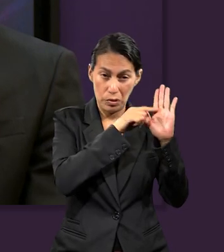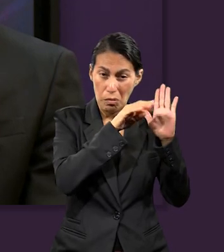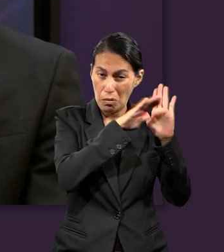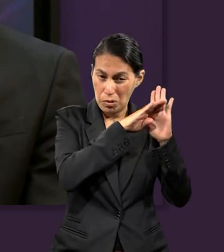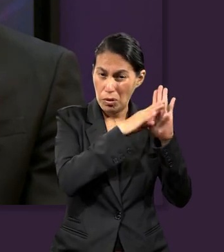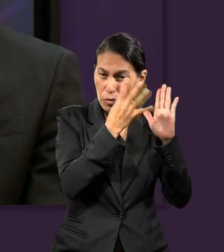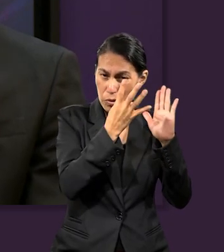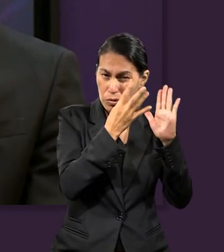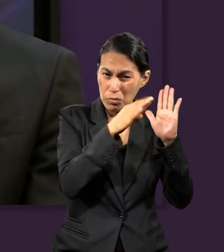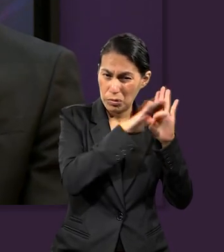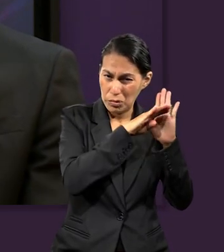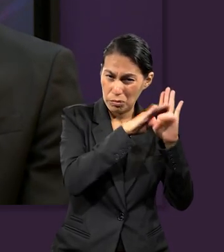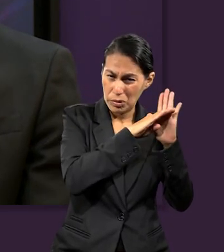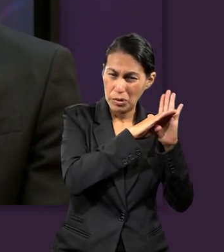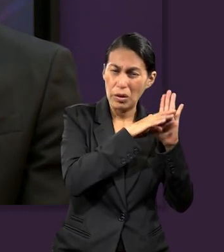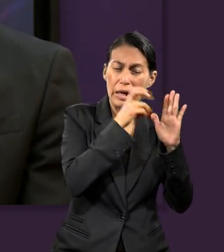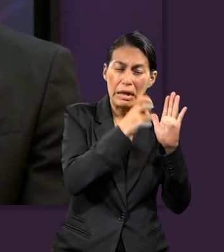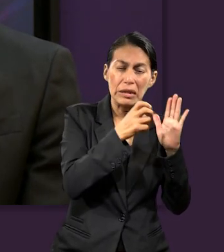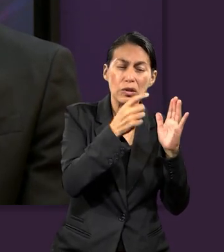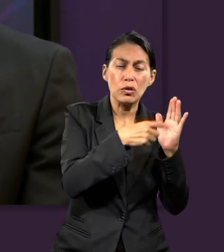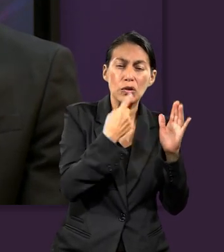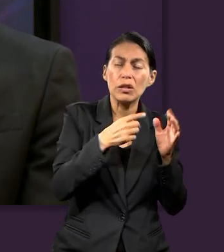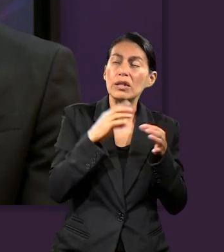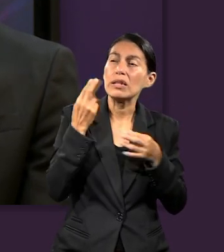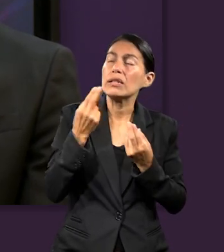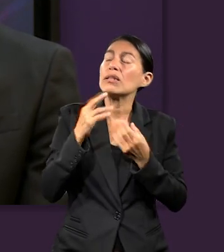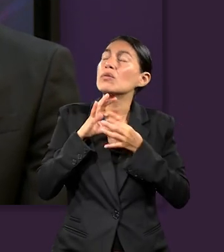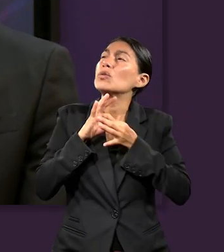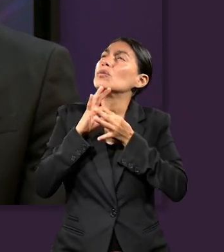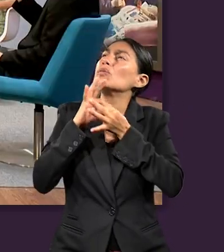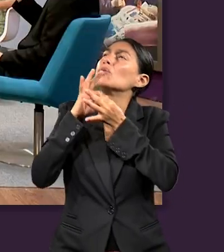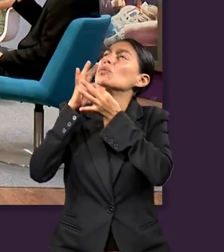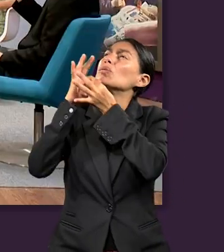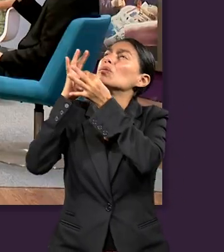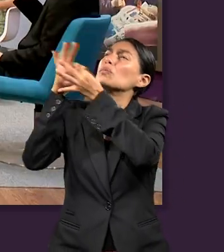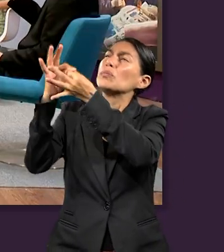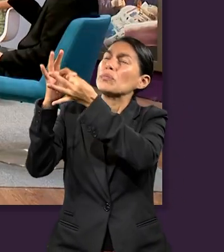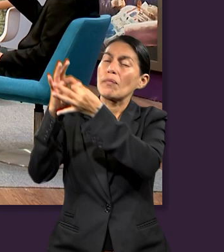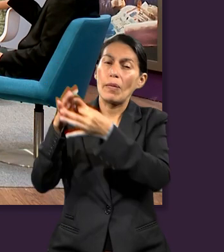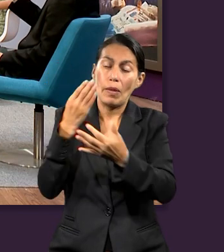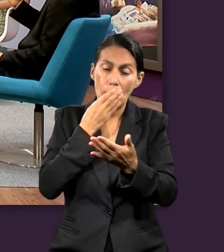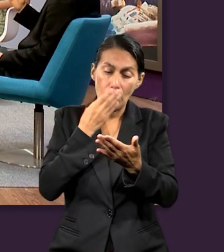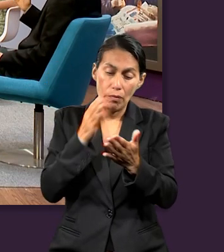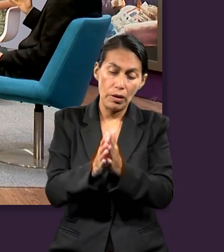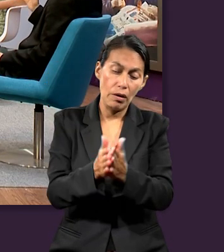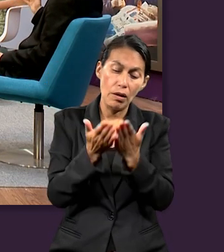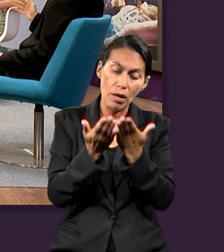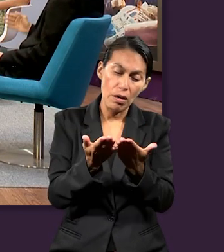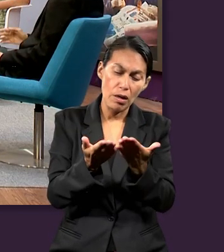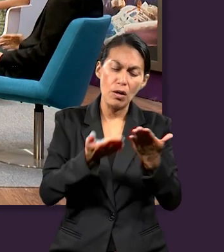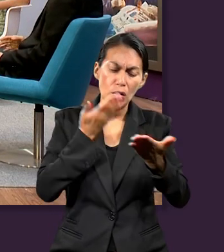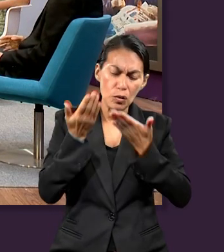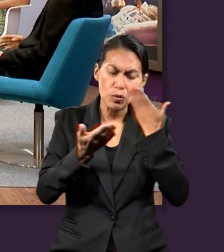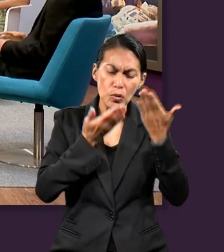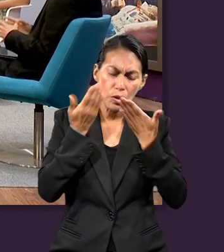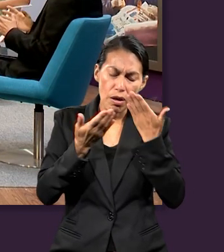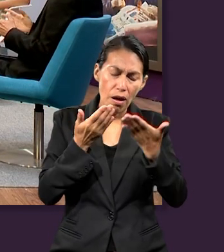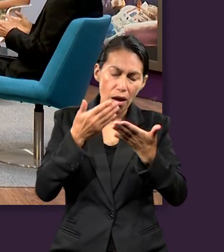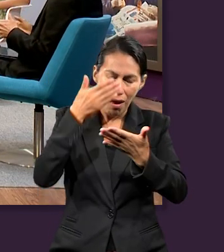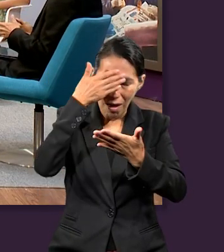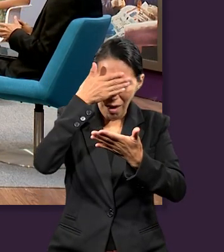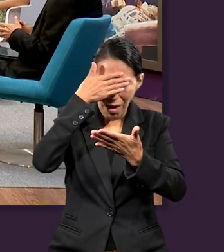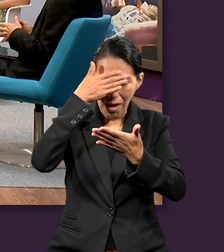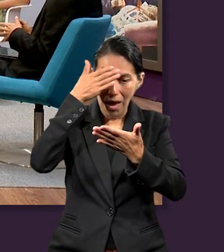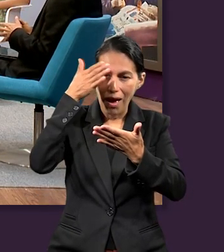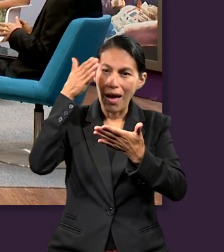no tienen un encuentro personal con Dios si uno no va a las escrituras a conocer ese Salvador no